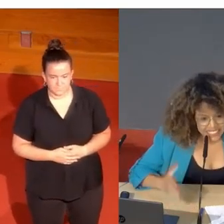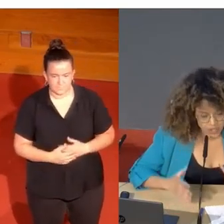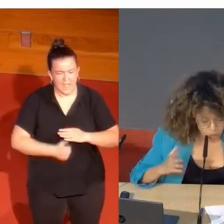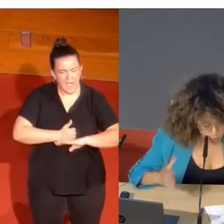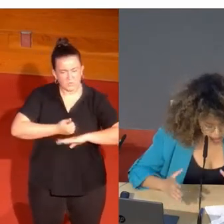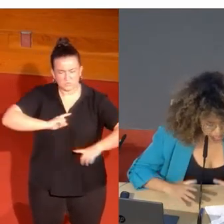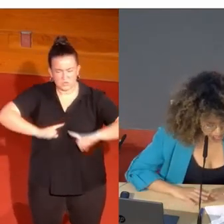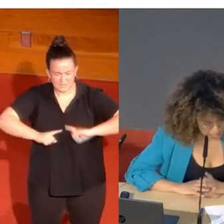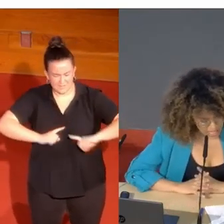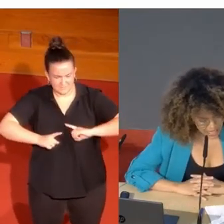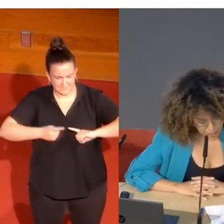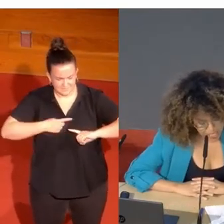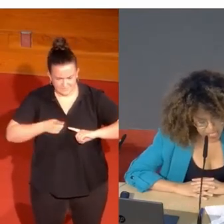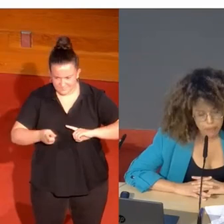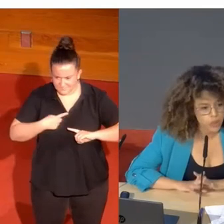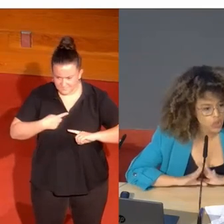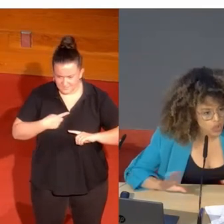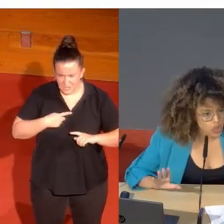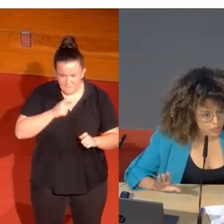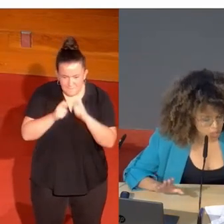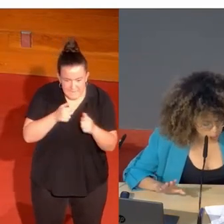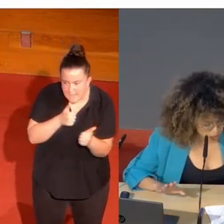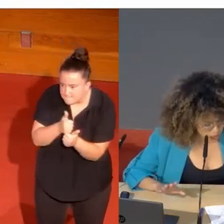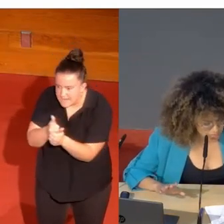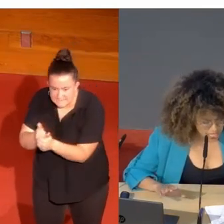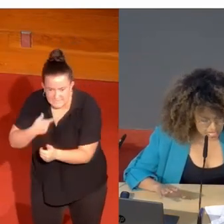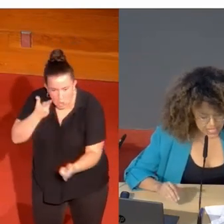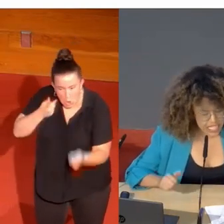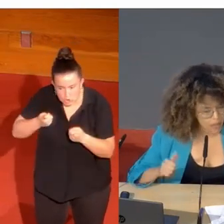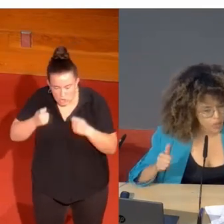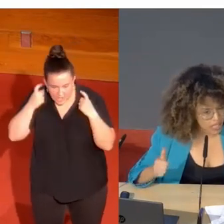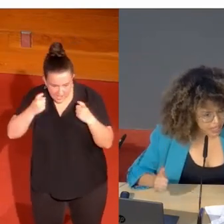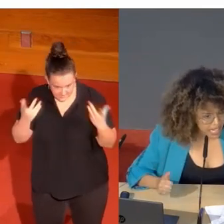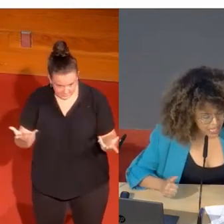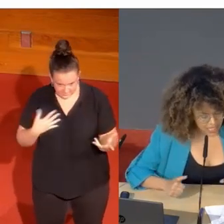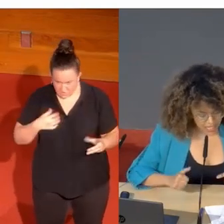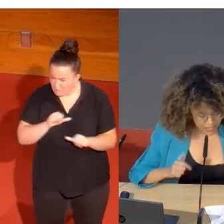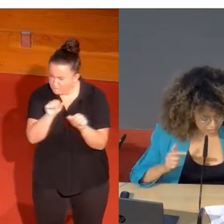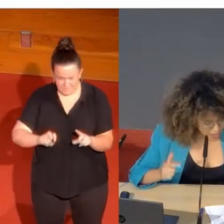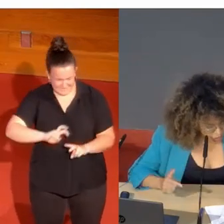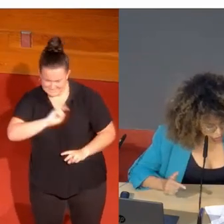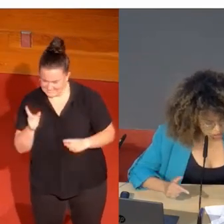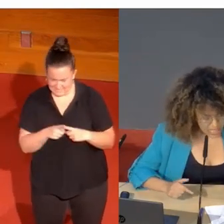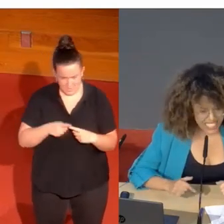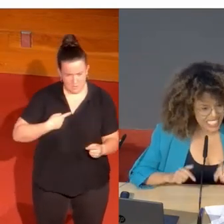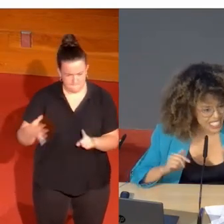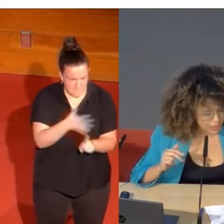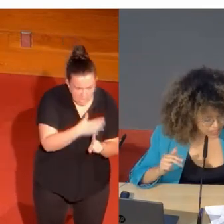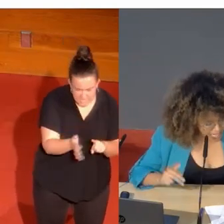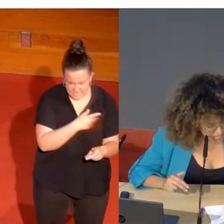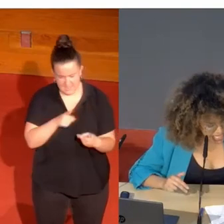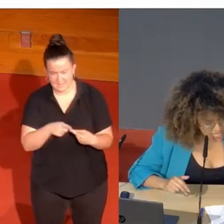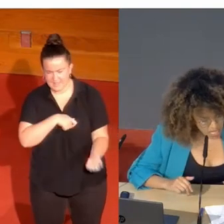e intentan controlar a la prensa por todos los medios posibles desde la violencia la detención